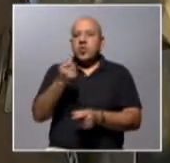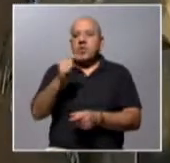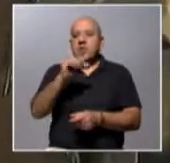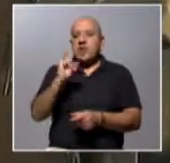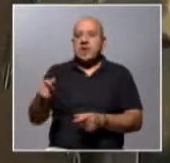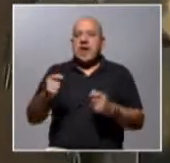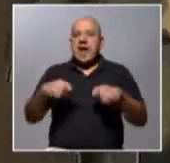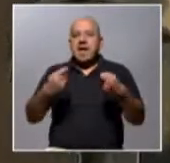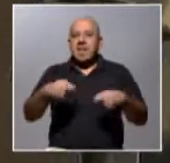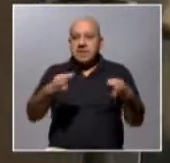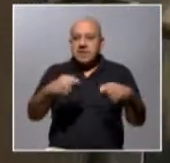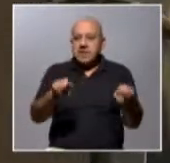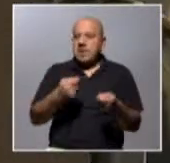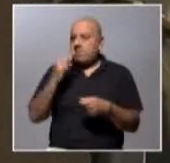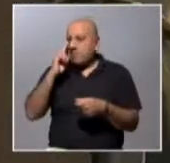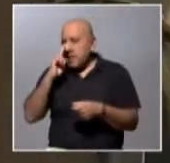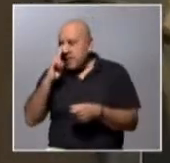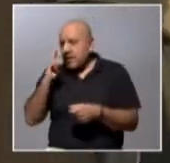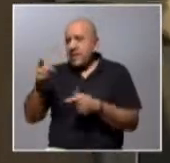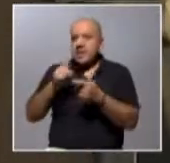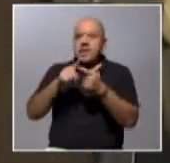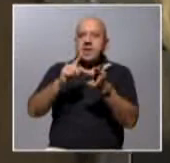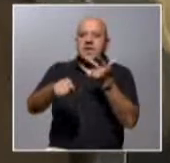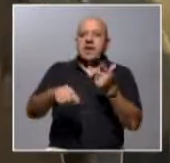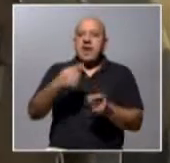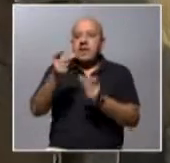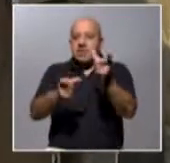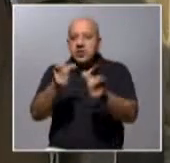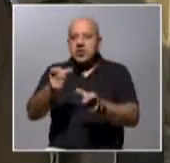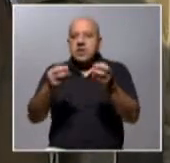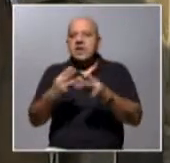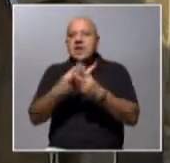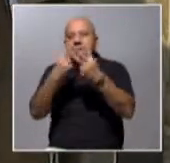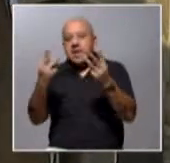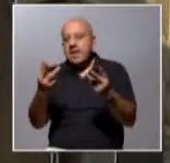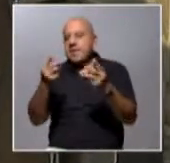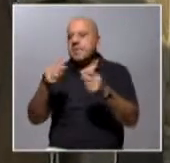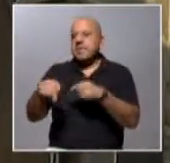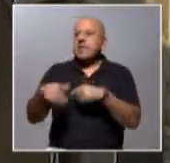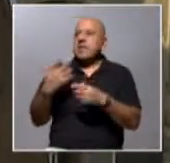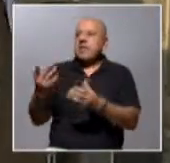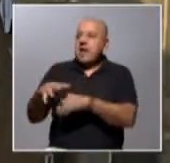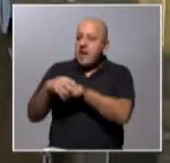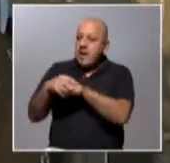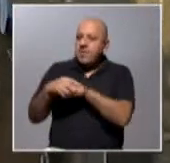almacenes, panaderos del barrio. A los vecinos, a las vecinas principalmente, a la gente amiga,